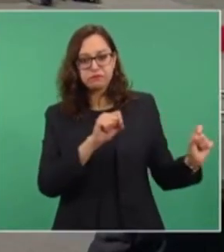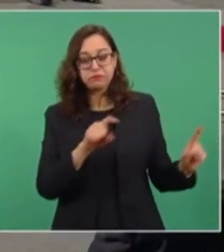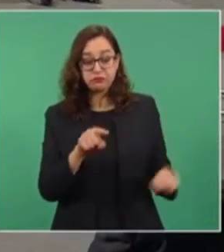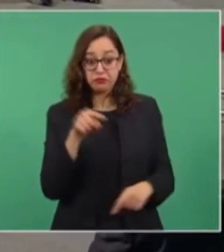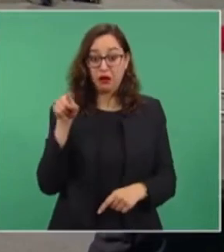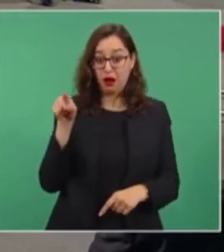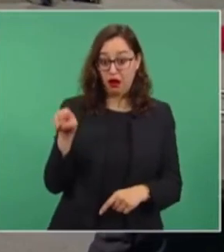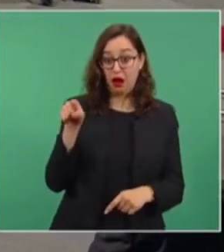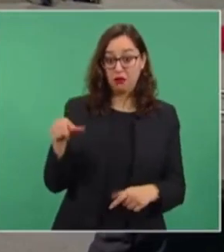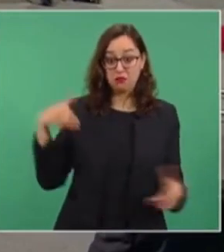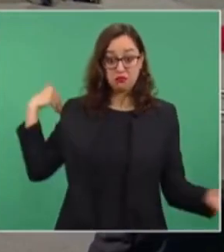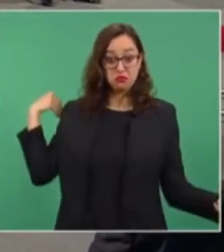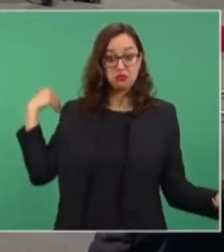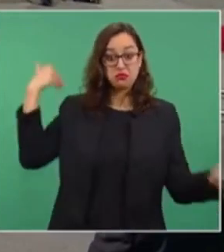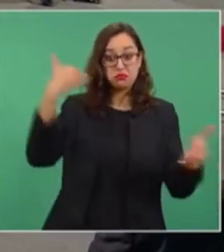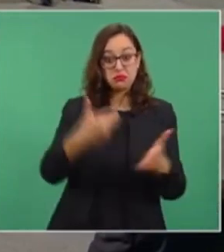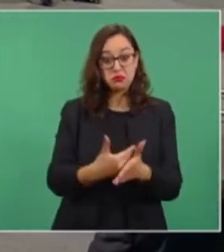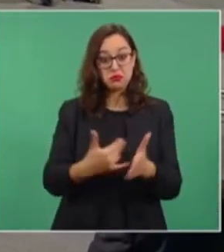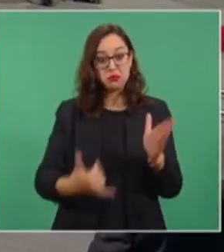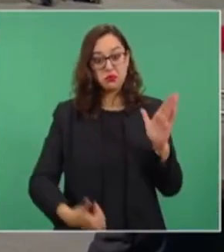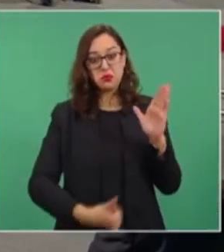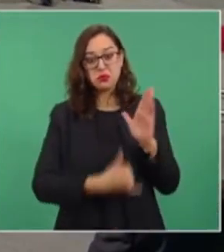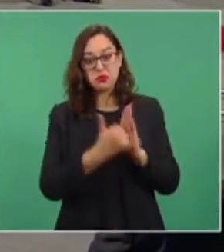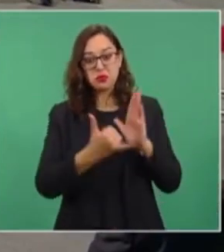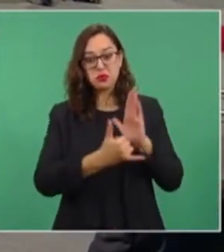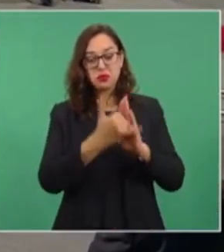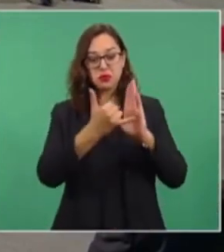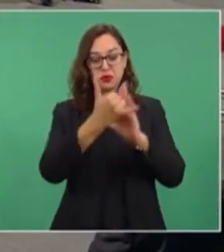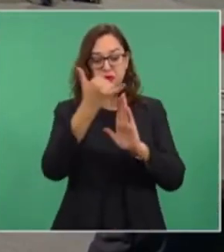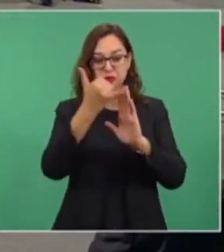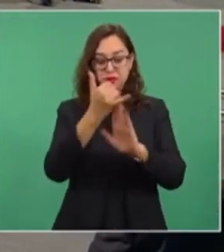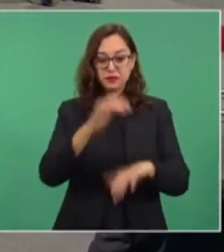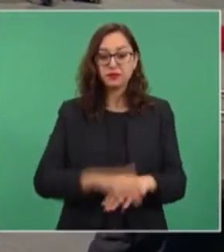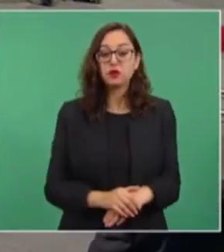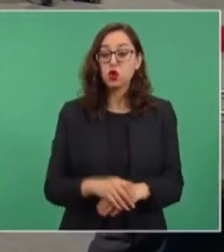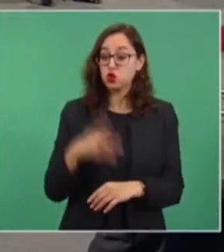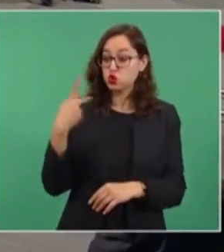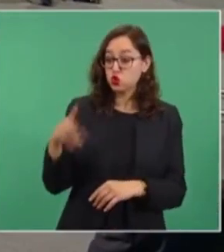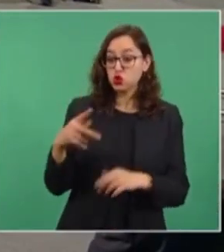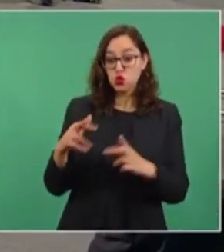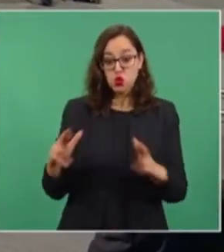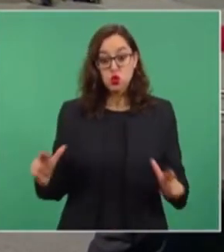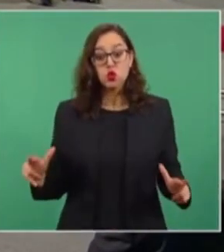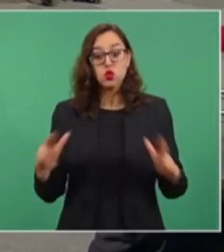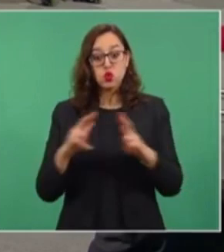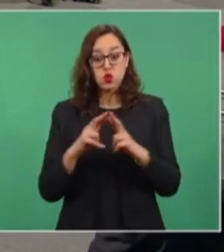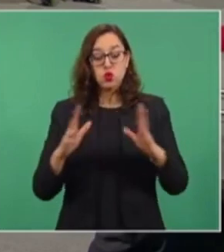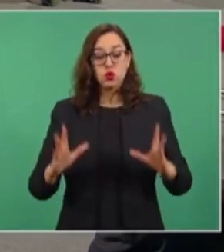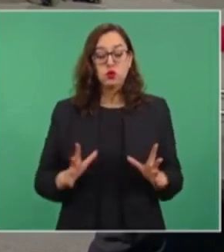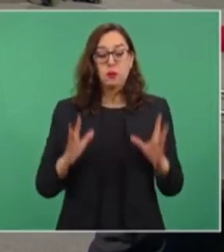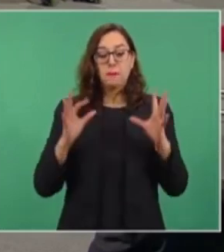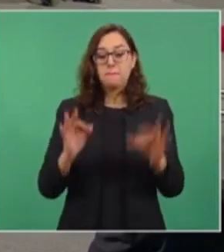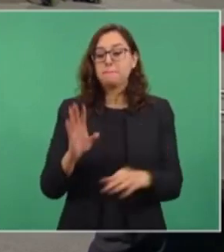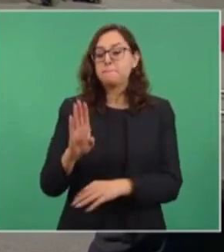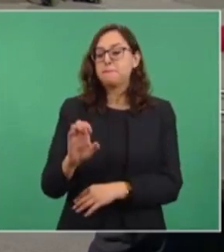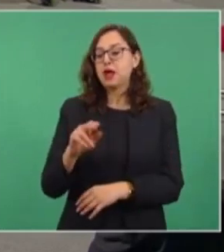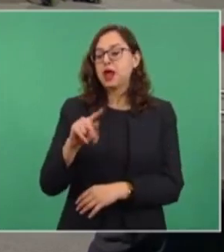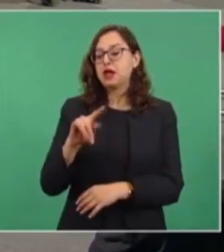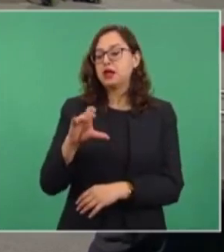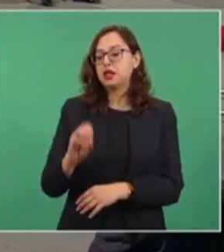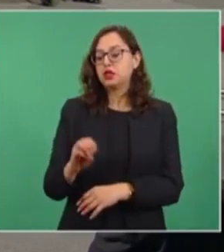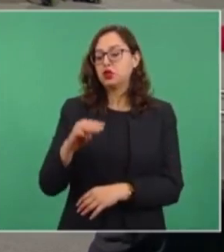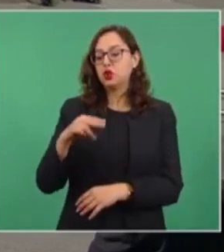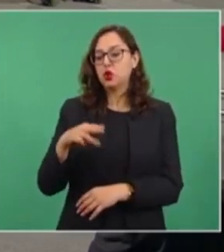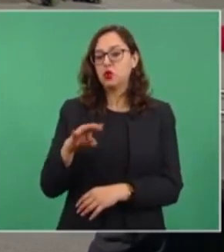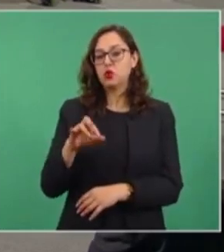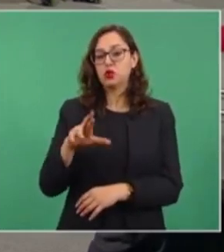producido. Honrado la regla de su propia congregación religiosa, fundada por Benito de Nursia a principios del